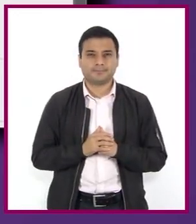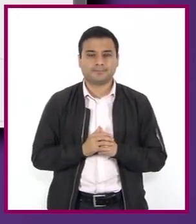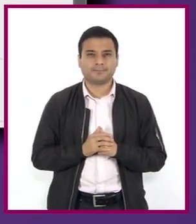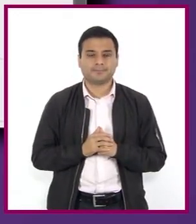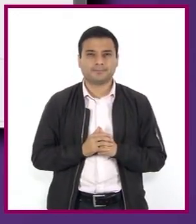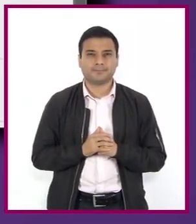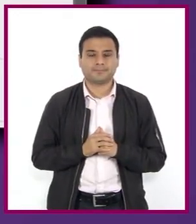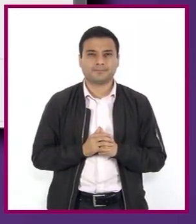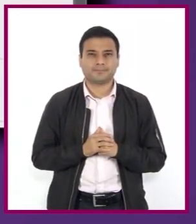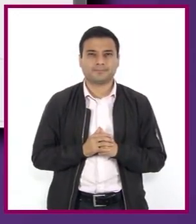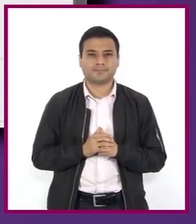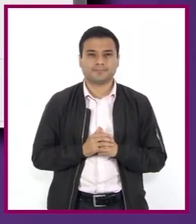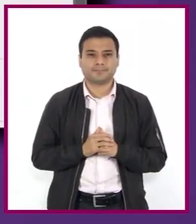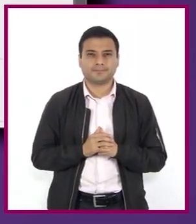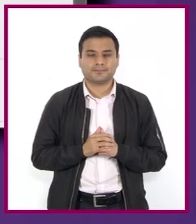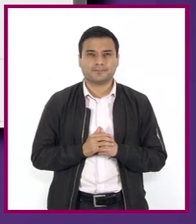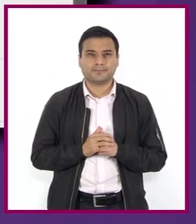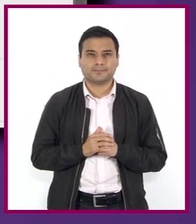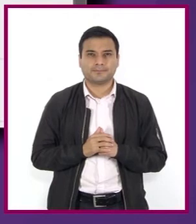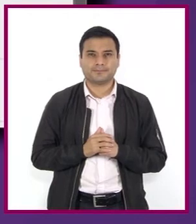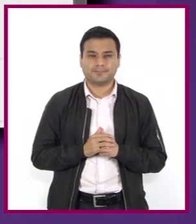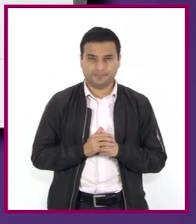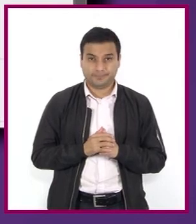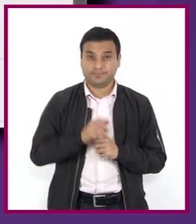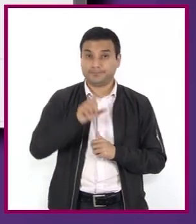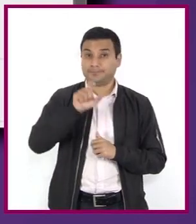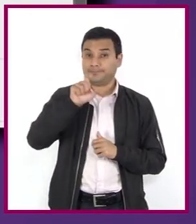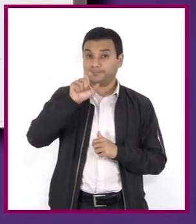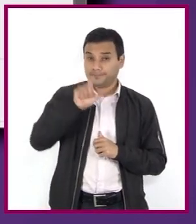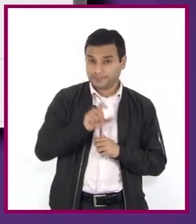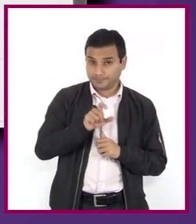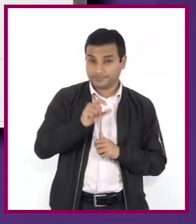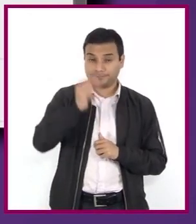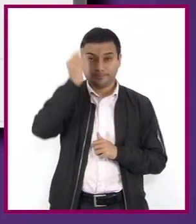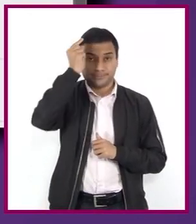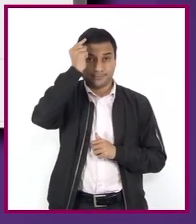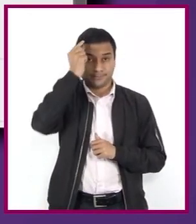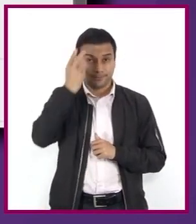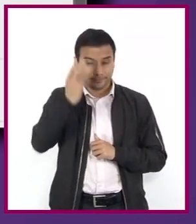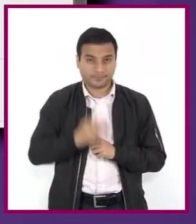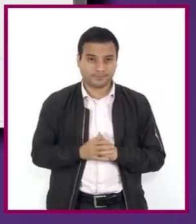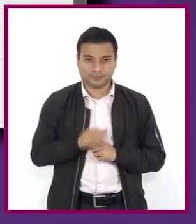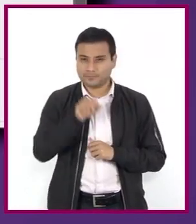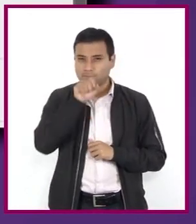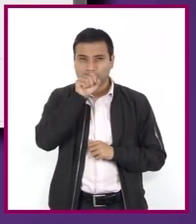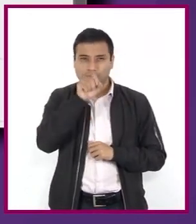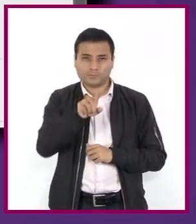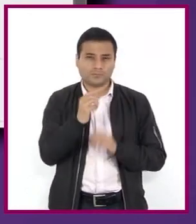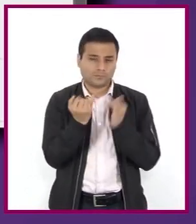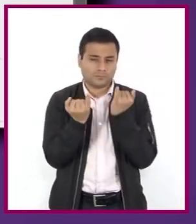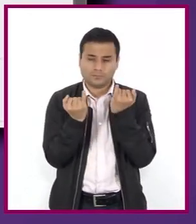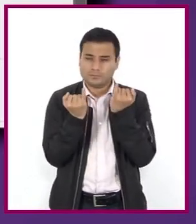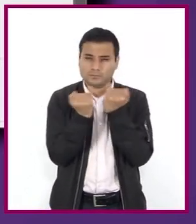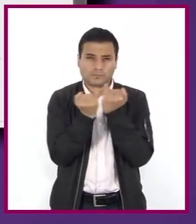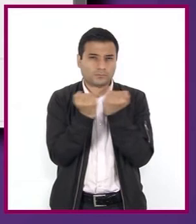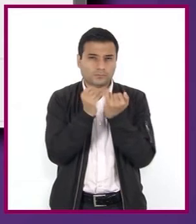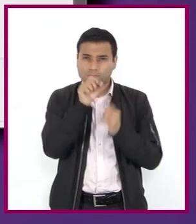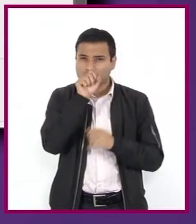primer término de la expresión es x al cuadrado, necesitamos el mismo valor nuevamente en la celda